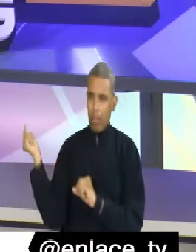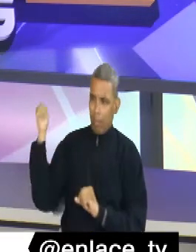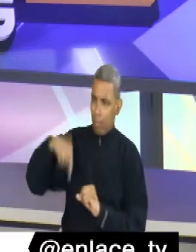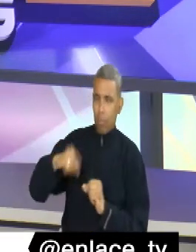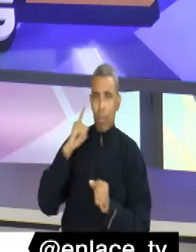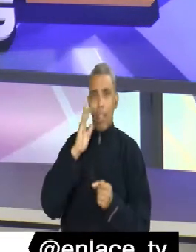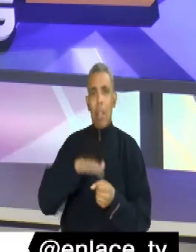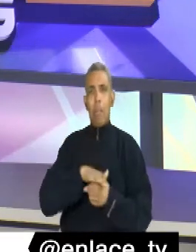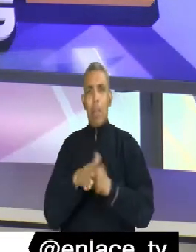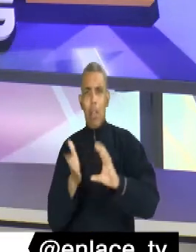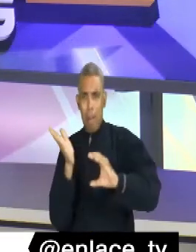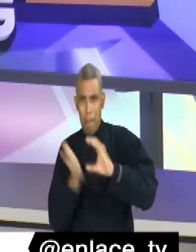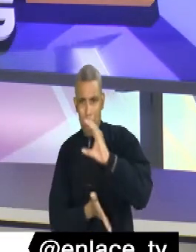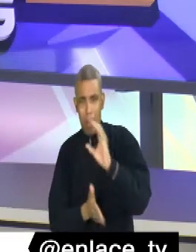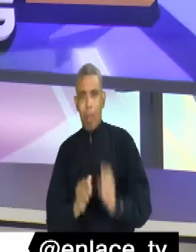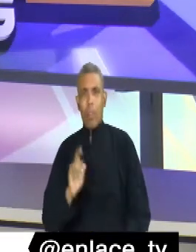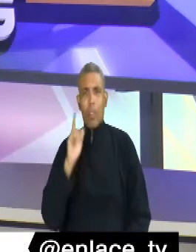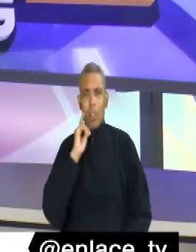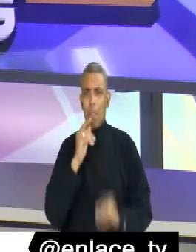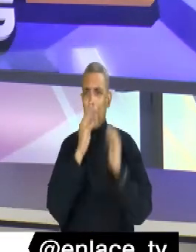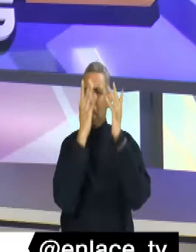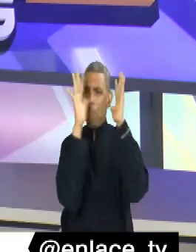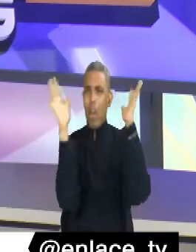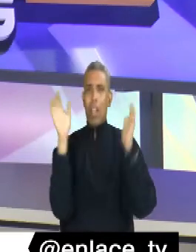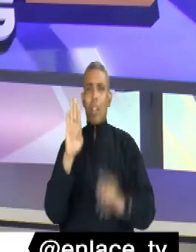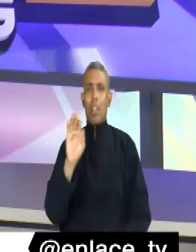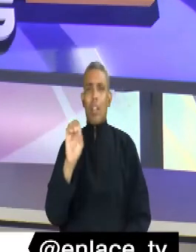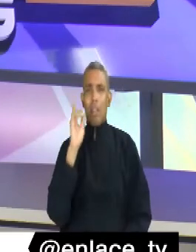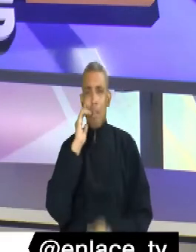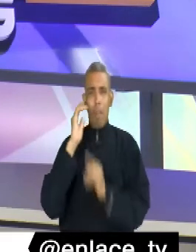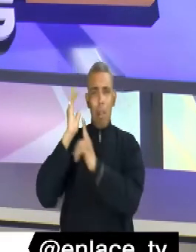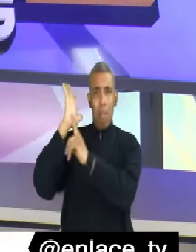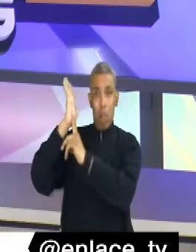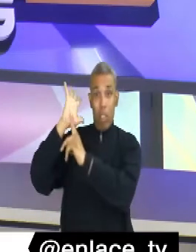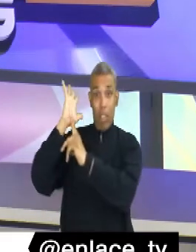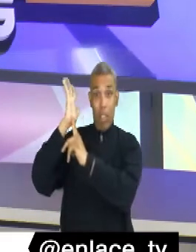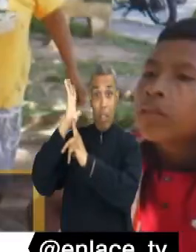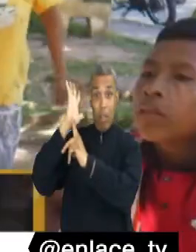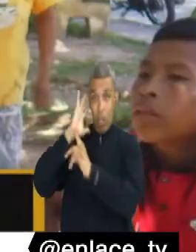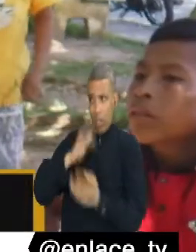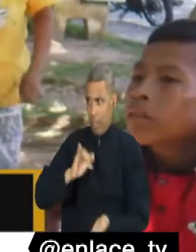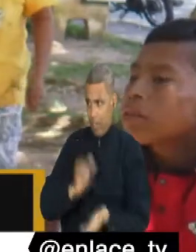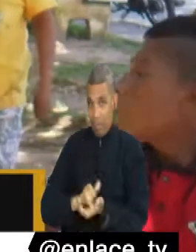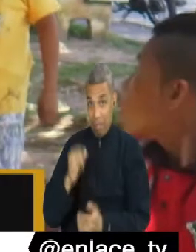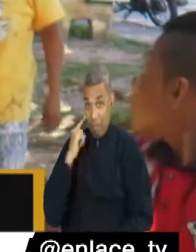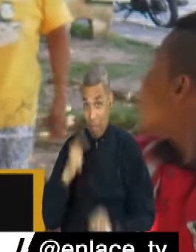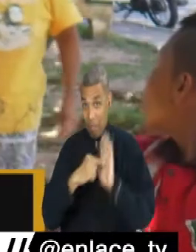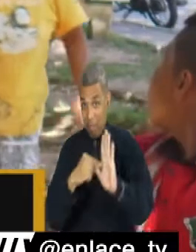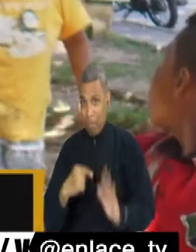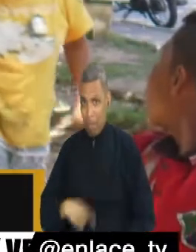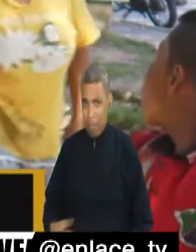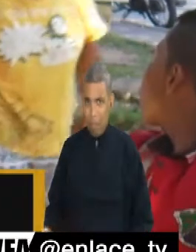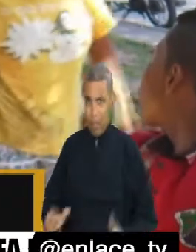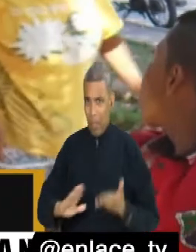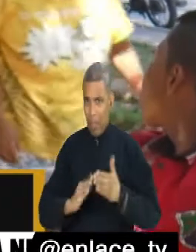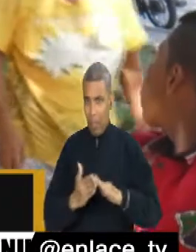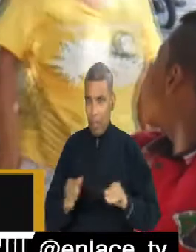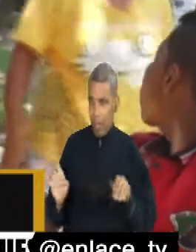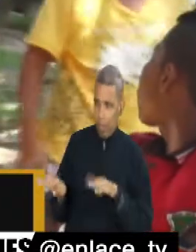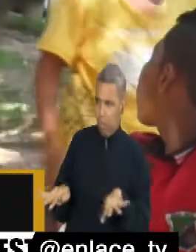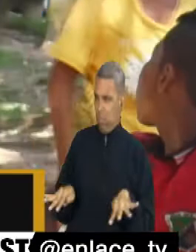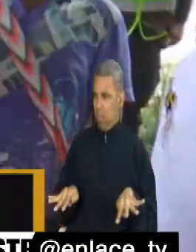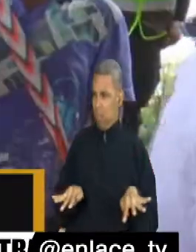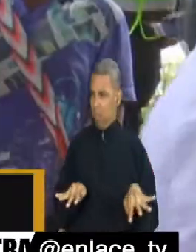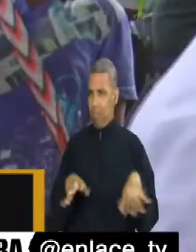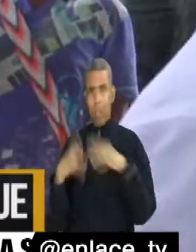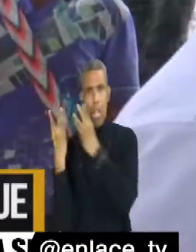líder asegura que vienen en busca de alimentación y un mejor porvenir. Sorprendidos se vieron los habitantes del barrio El Cincuentenario cuando